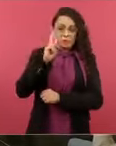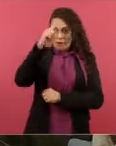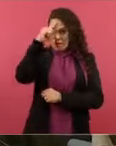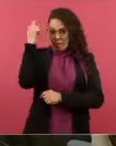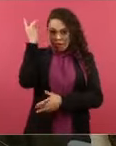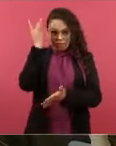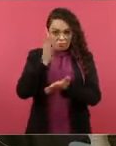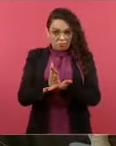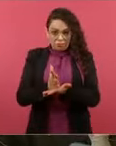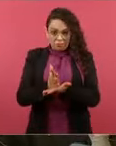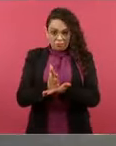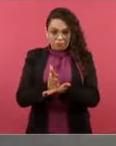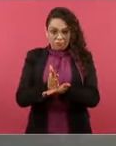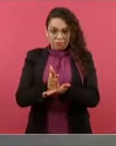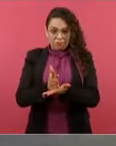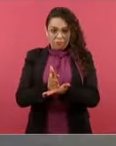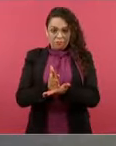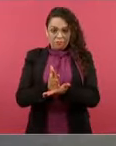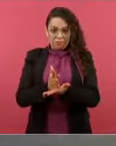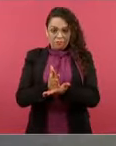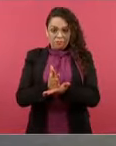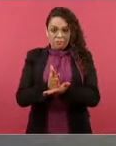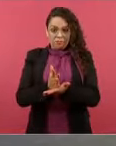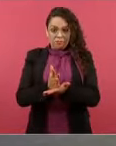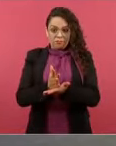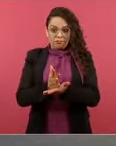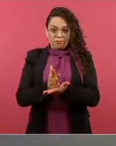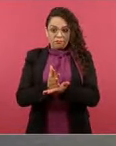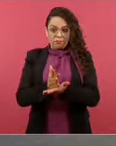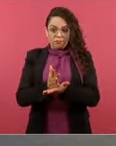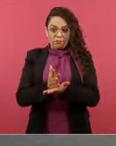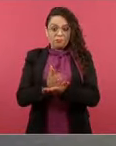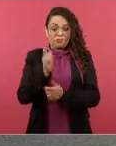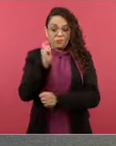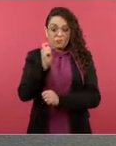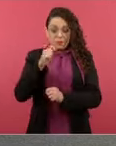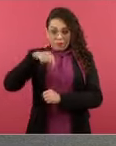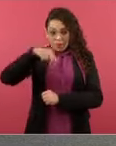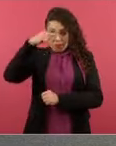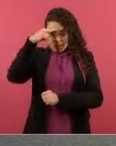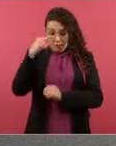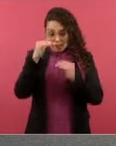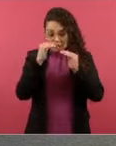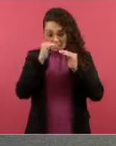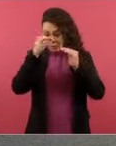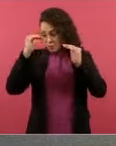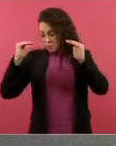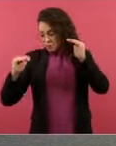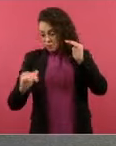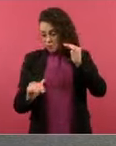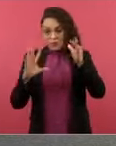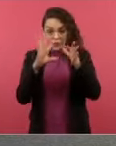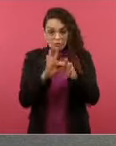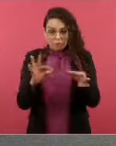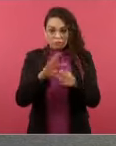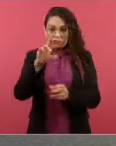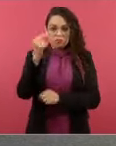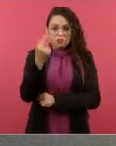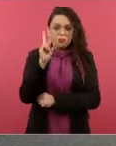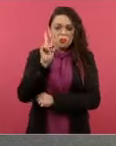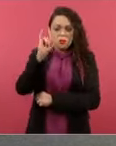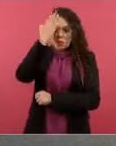yo no tendría que hablar de la desigualdad lacerante en este país, nomás con ver esa imagen, pues puedo